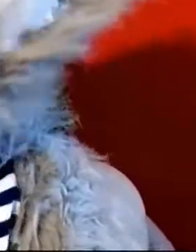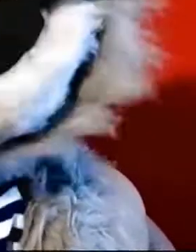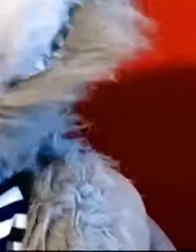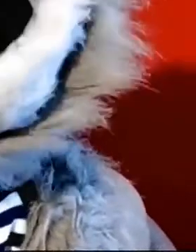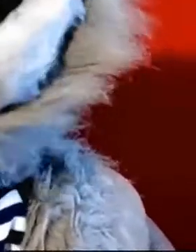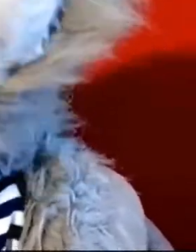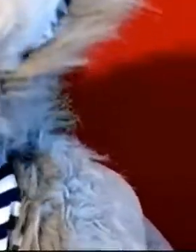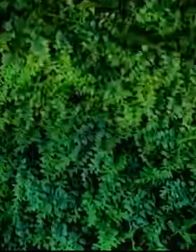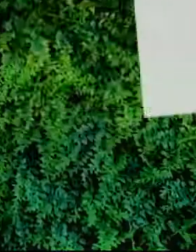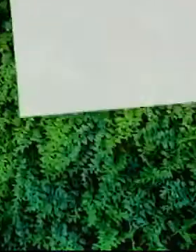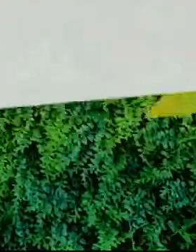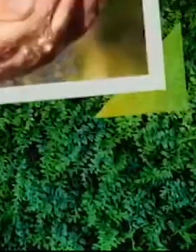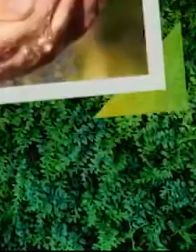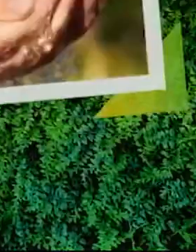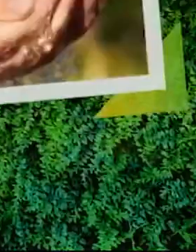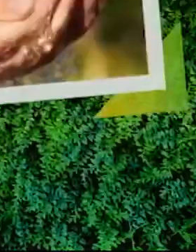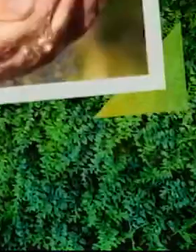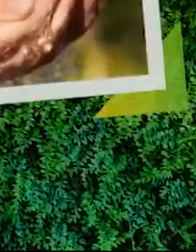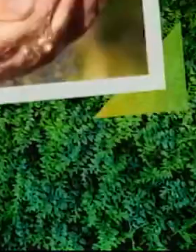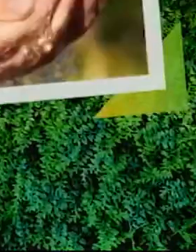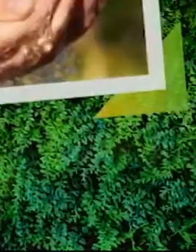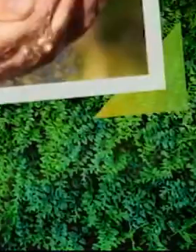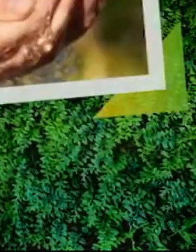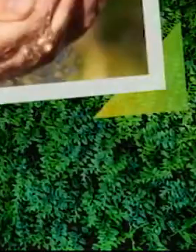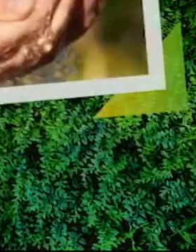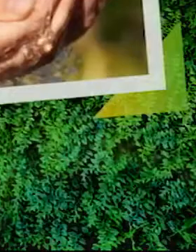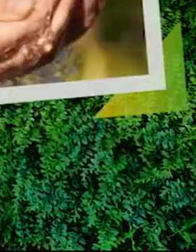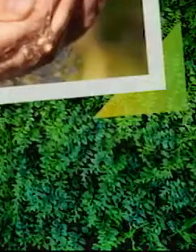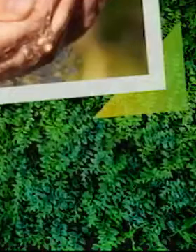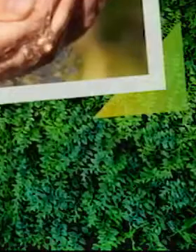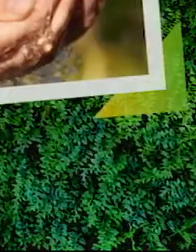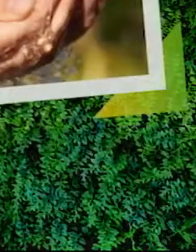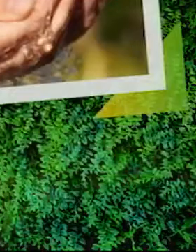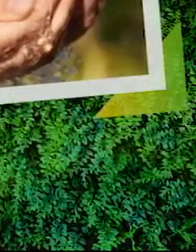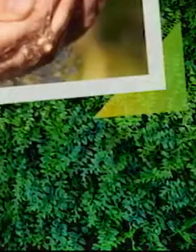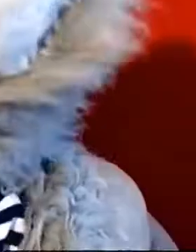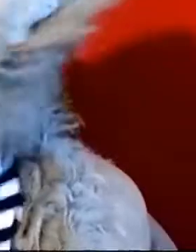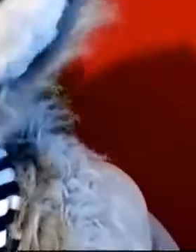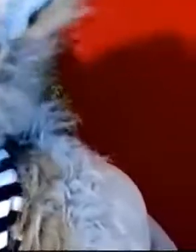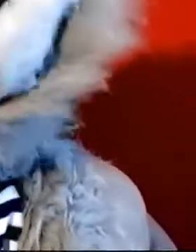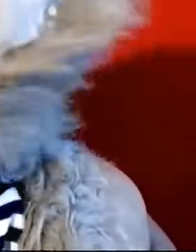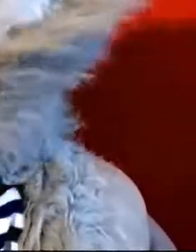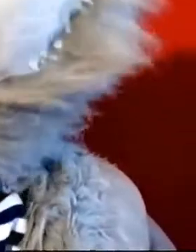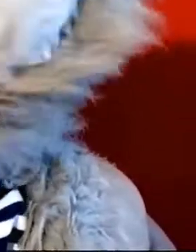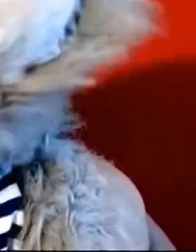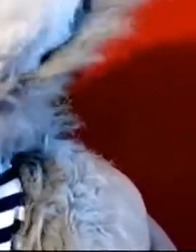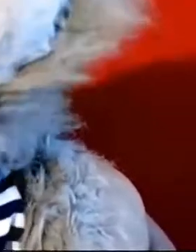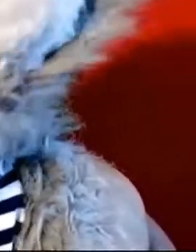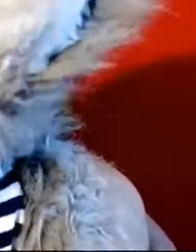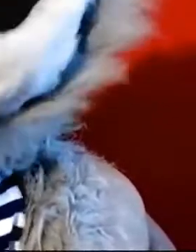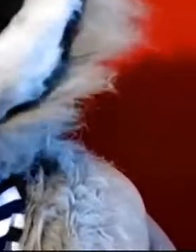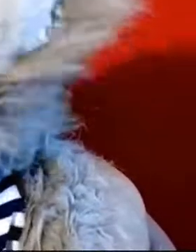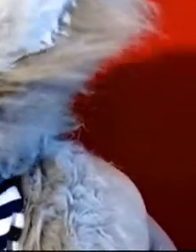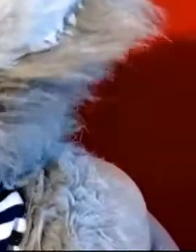es cuidarlos. Son la más indispensable fuente de agua potable. Además son parte del hábitat de